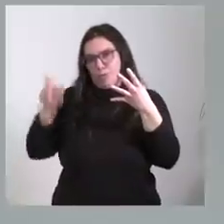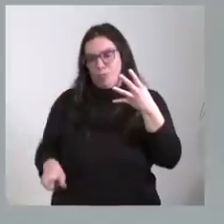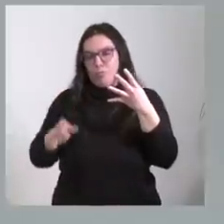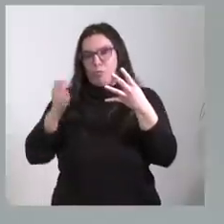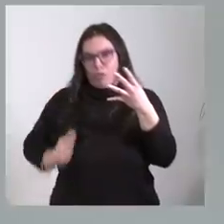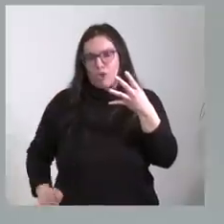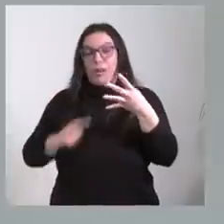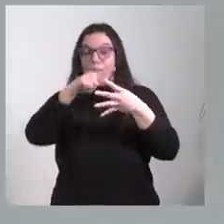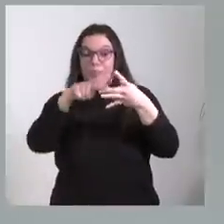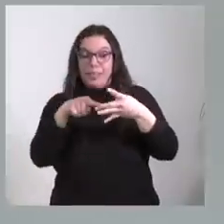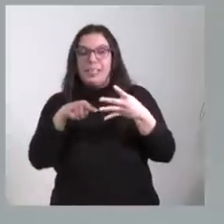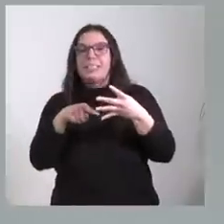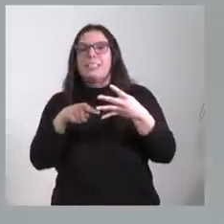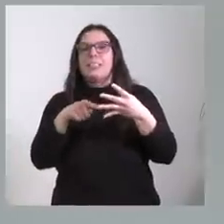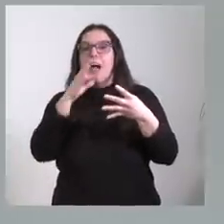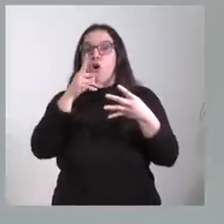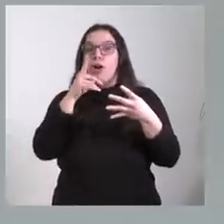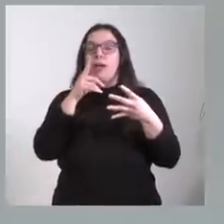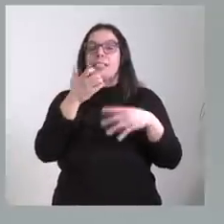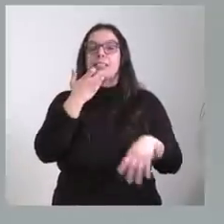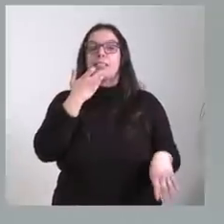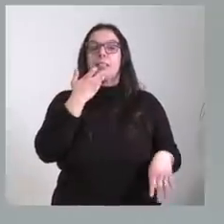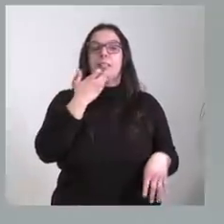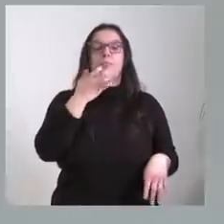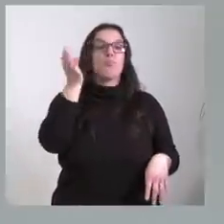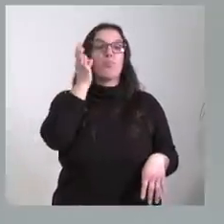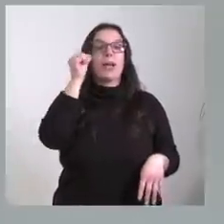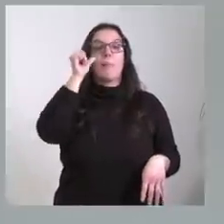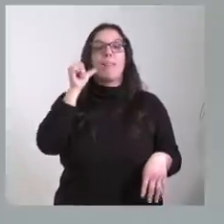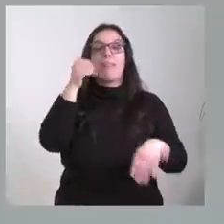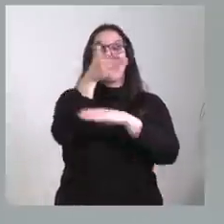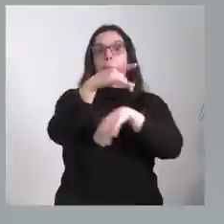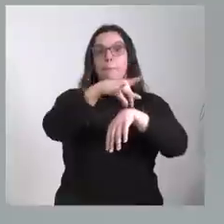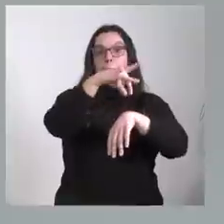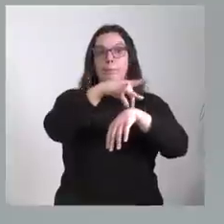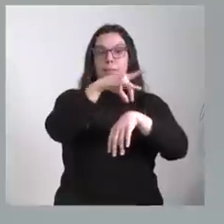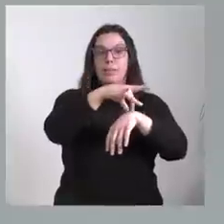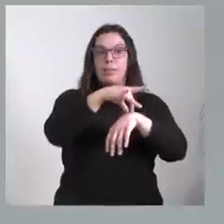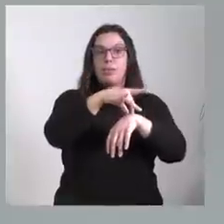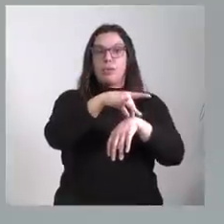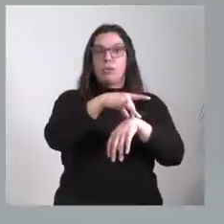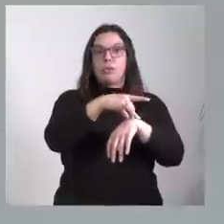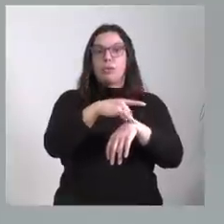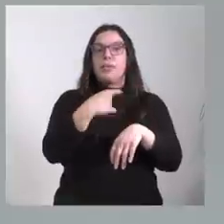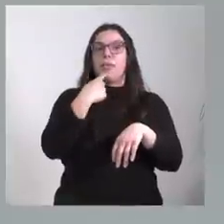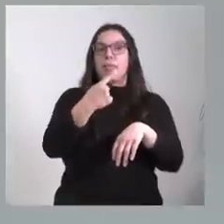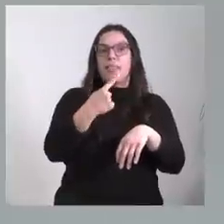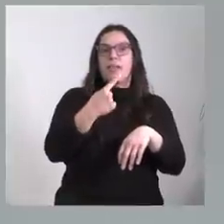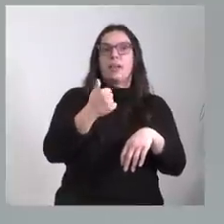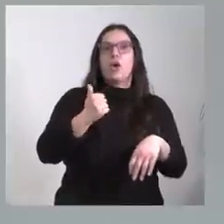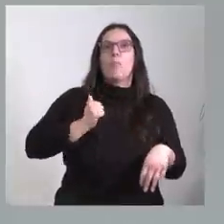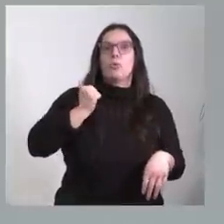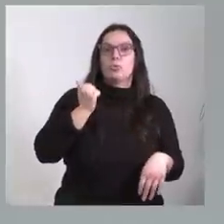lo que debe decir el profesional a partir de ahora cuando una mujer embarazada acuda al médico es que tiene estas tres posibilidades en primer lugar la atención